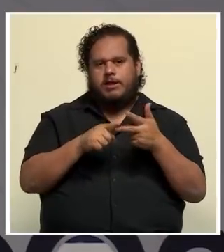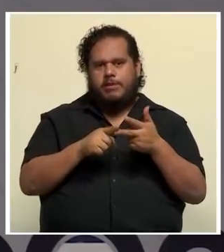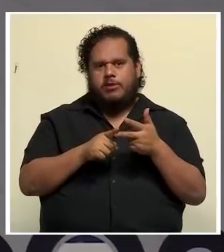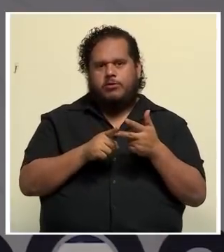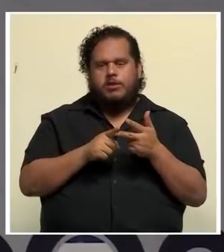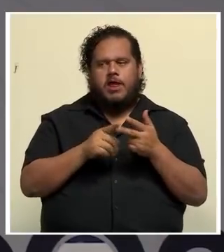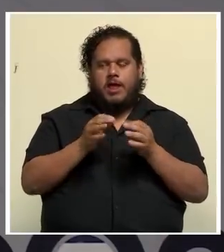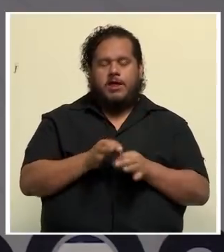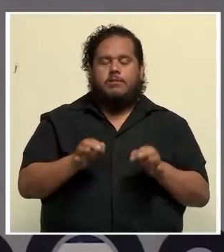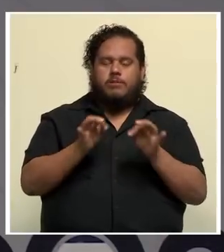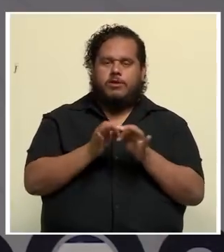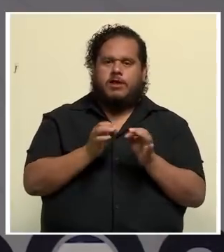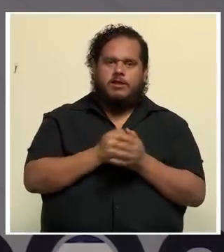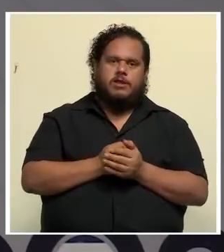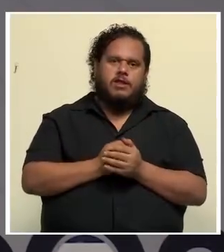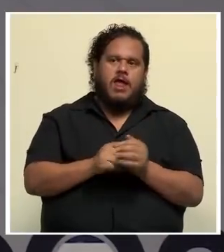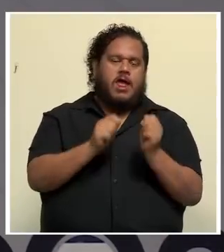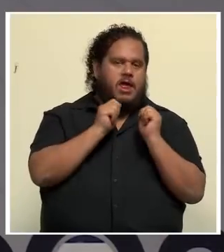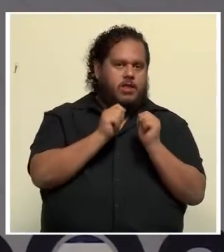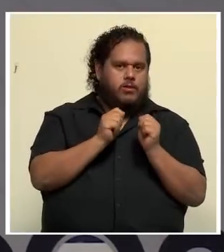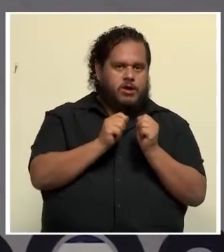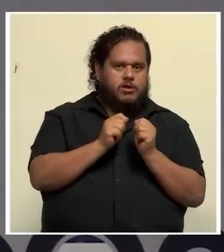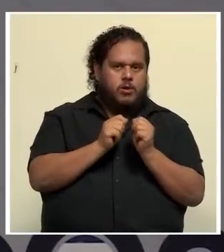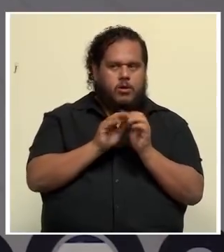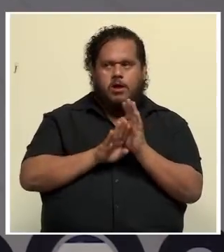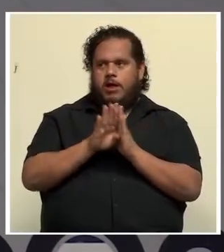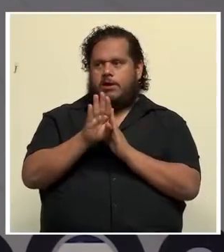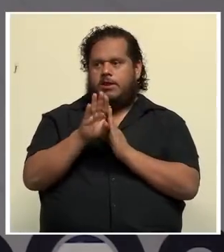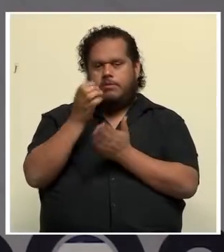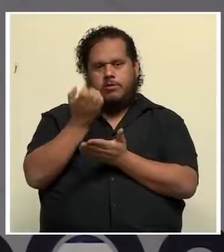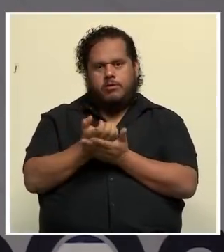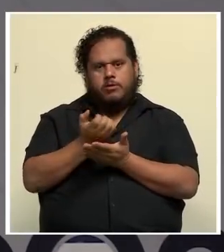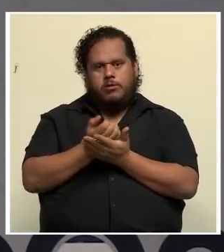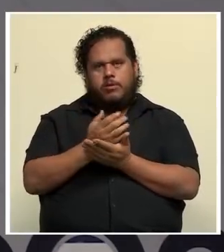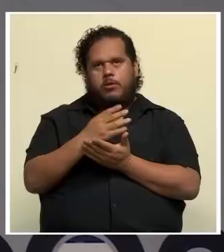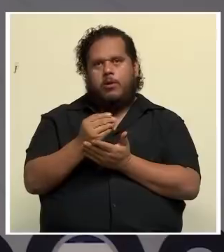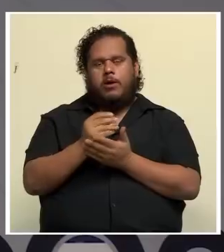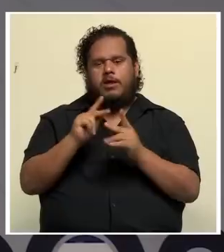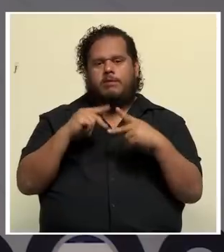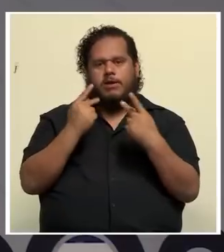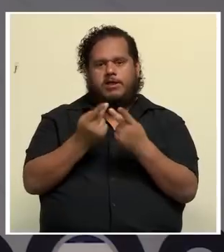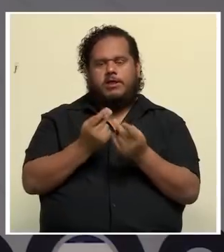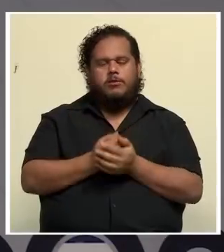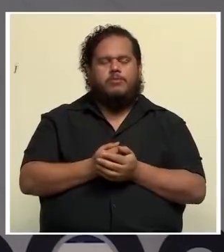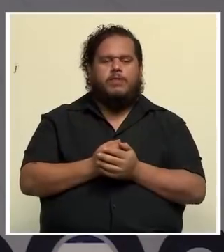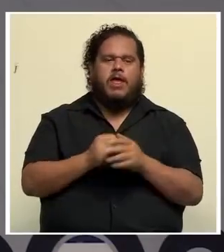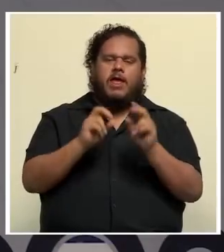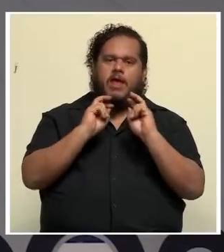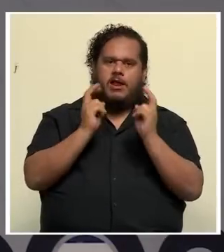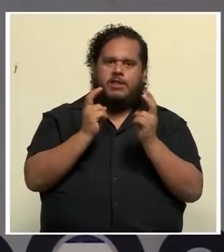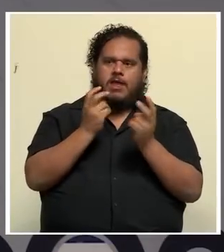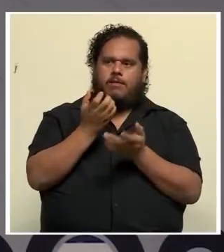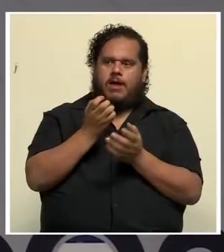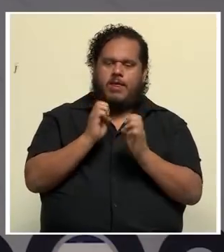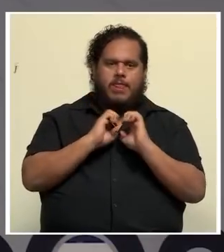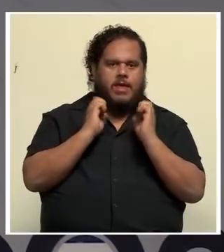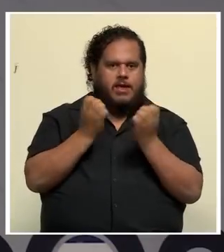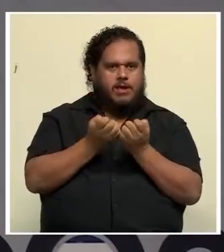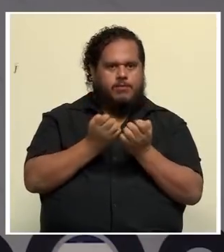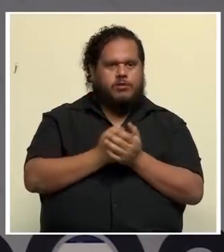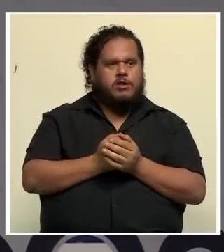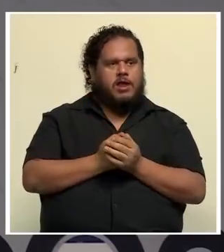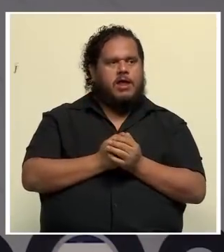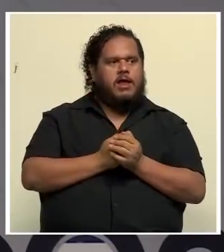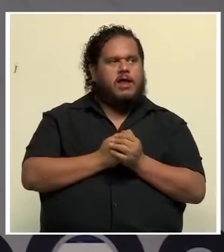sustantivos fundamentales: educación, crecimiento económico y partido. El tema de equipos, el tema que